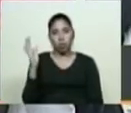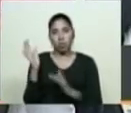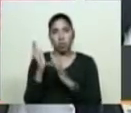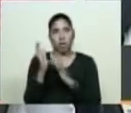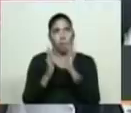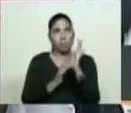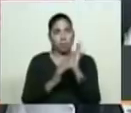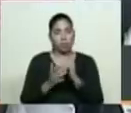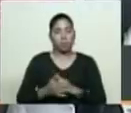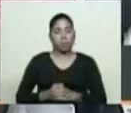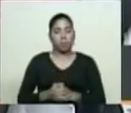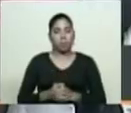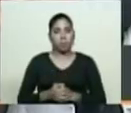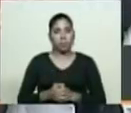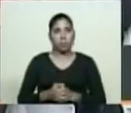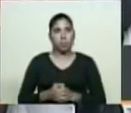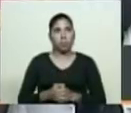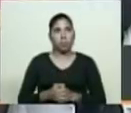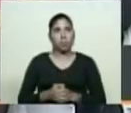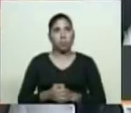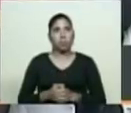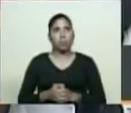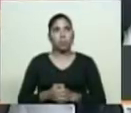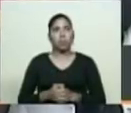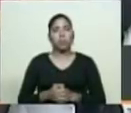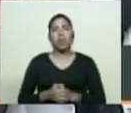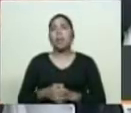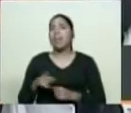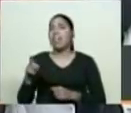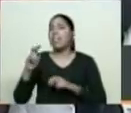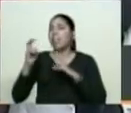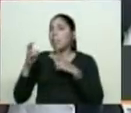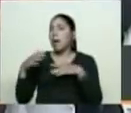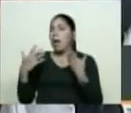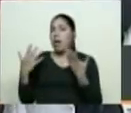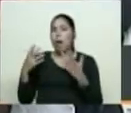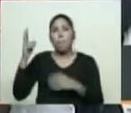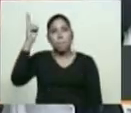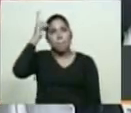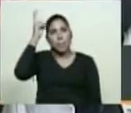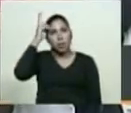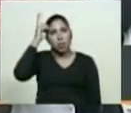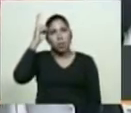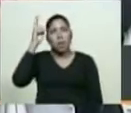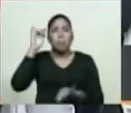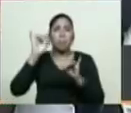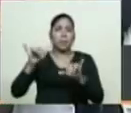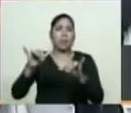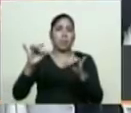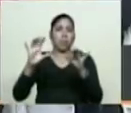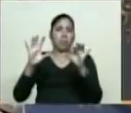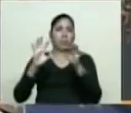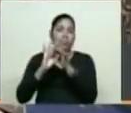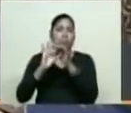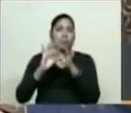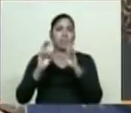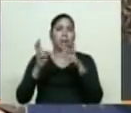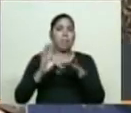de abril. Con respecto a lo de Perú, es parte de esto. Es parte de esto. Lo pongo así en plano.